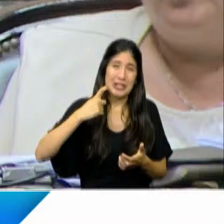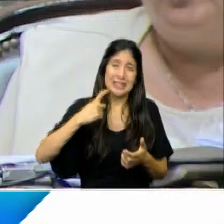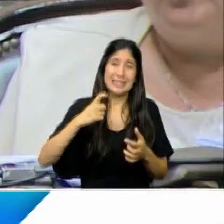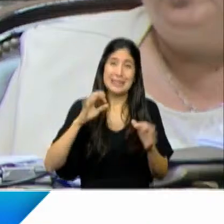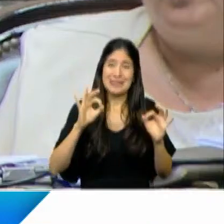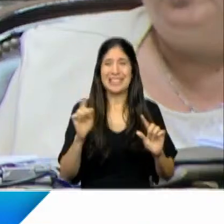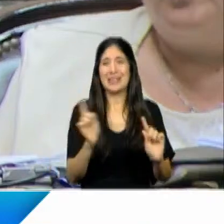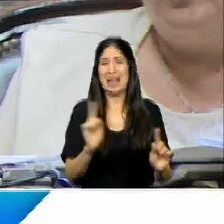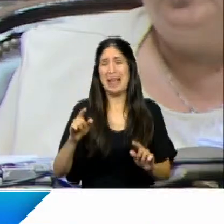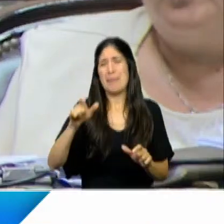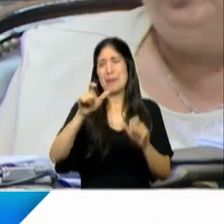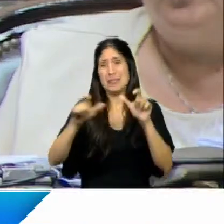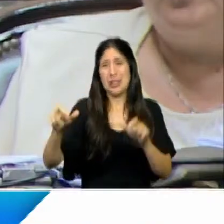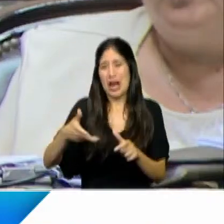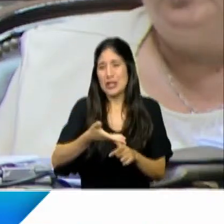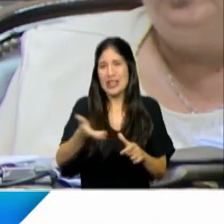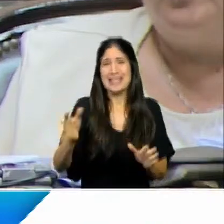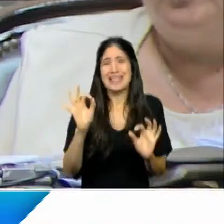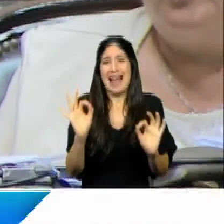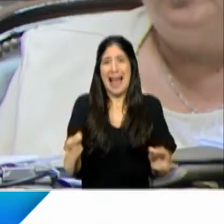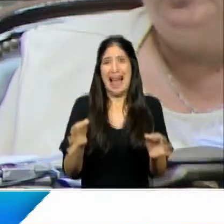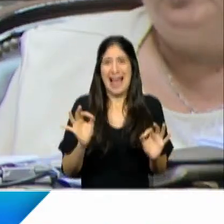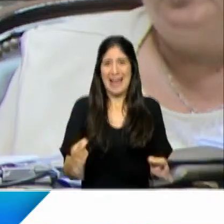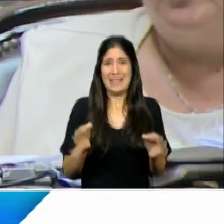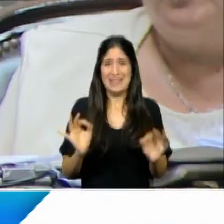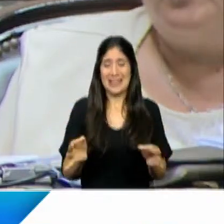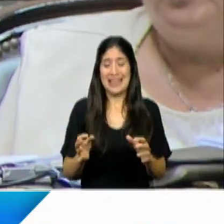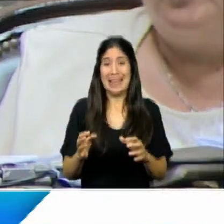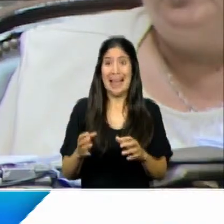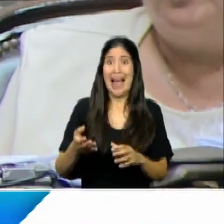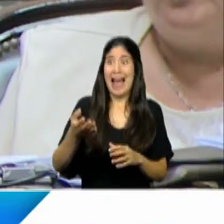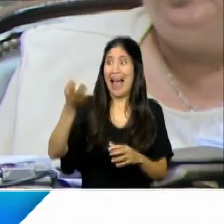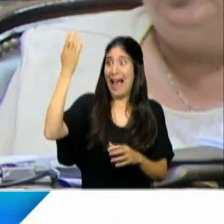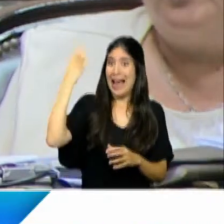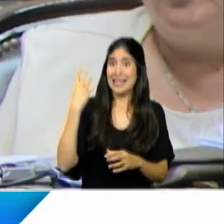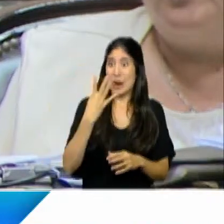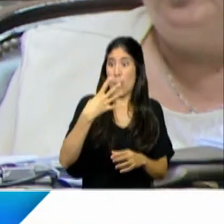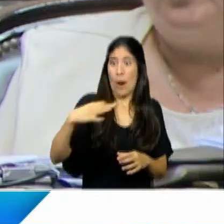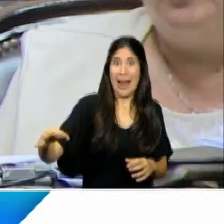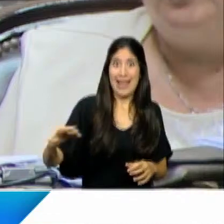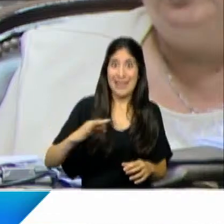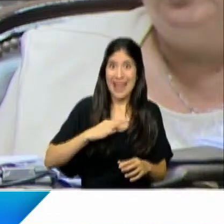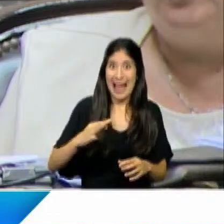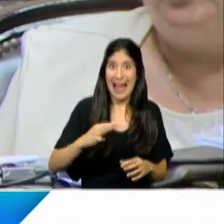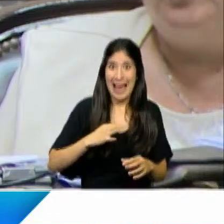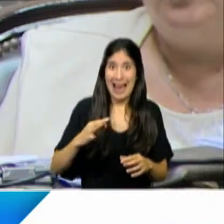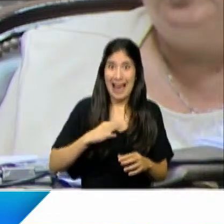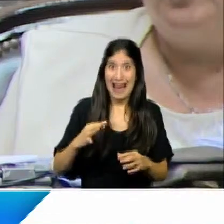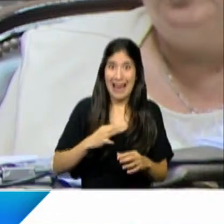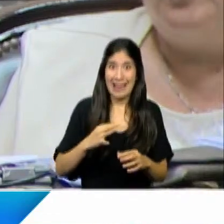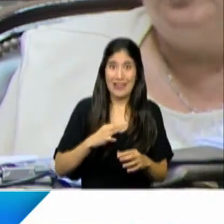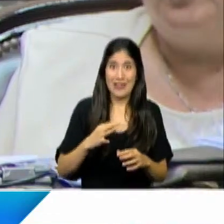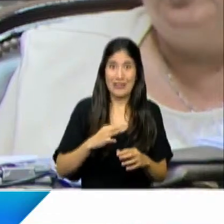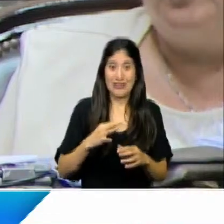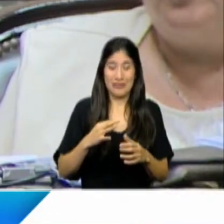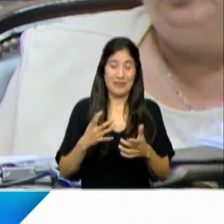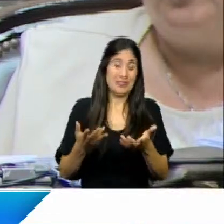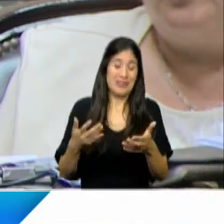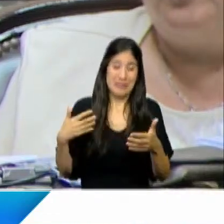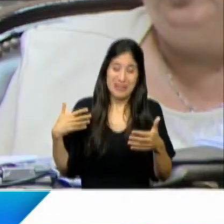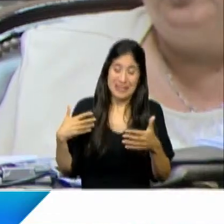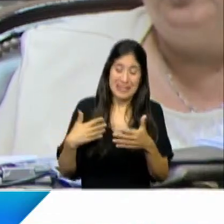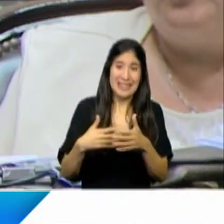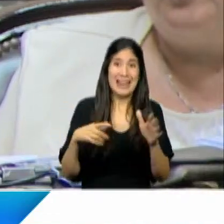los ciudadanos. Es iniciar un debate tardío hace 40 años, 25, de la ley de ética pública. Le